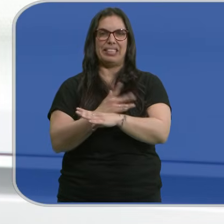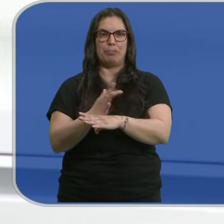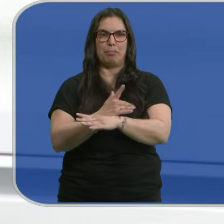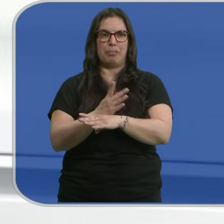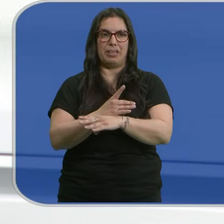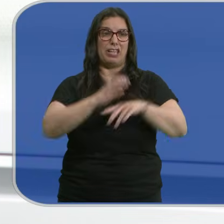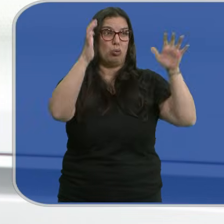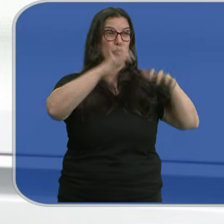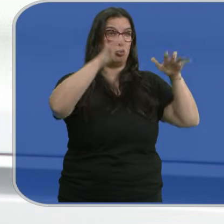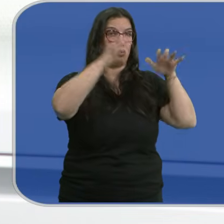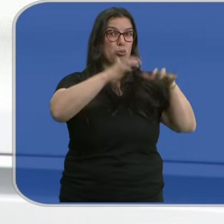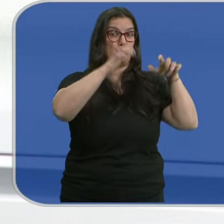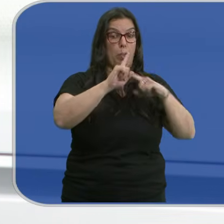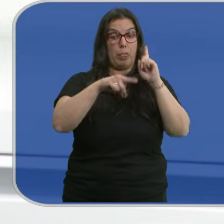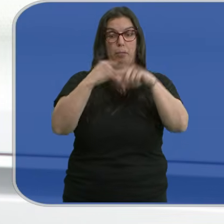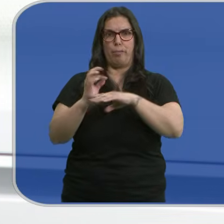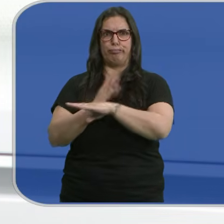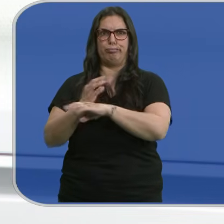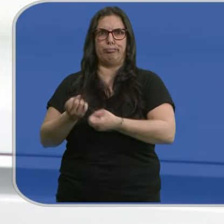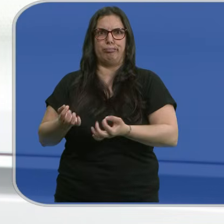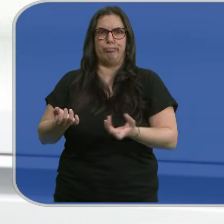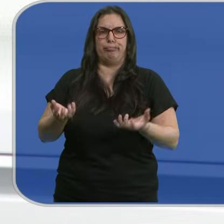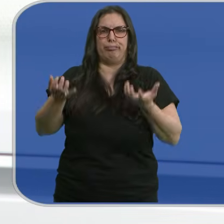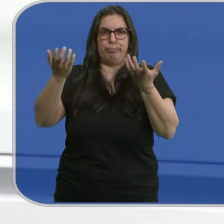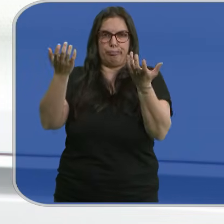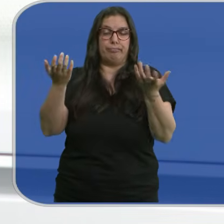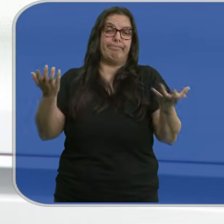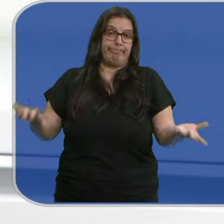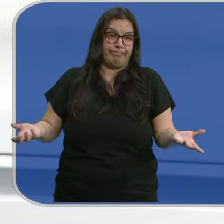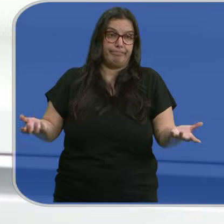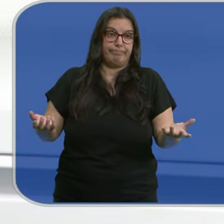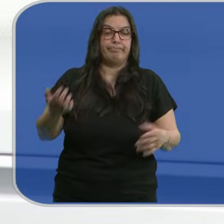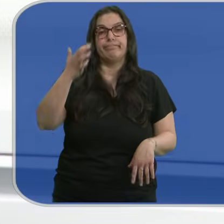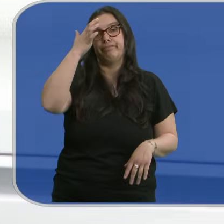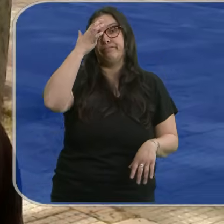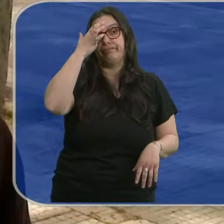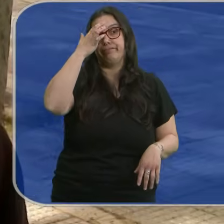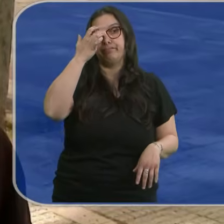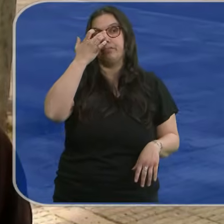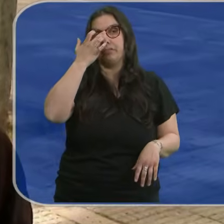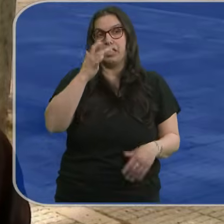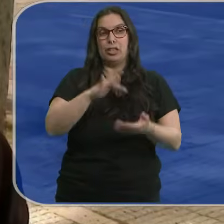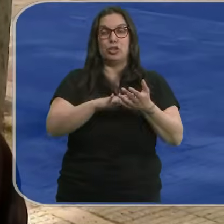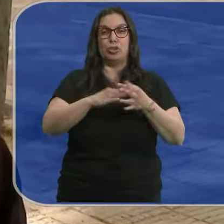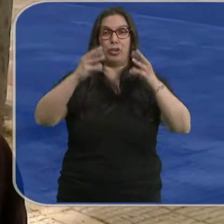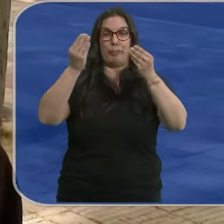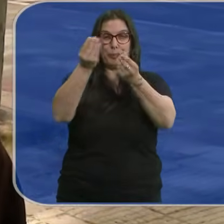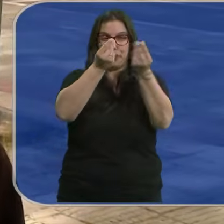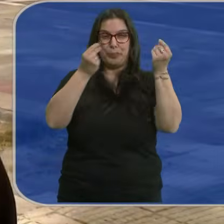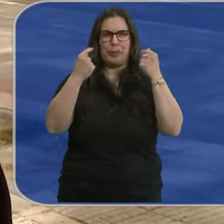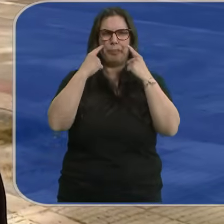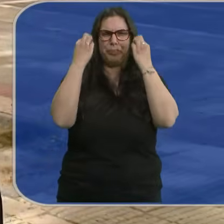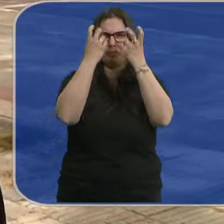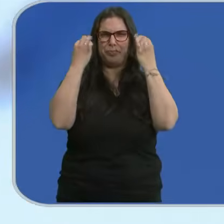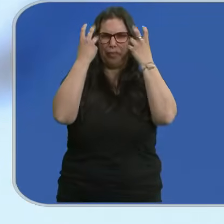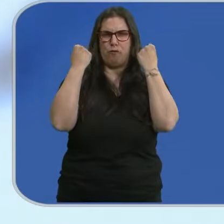cuanta más lluvia hay en otoño, sí que hay más césped, más polinización de polen de gramíneas. Cuando cae mucho el polen, sí que empiezan a picar